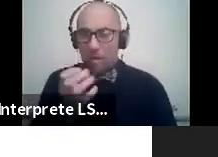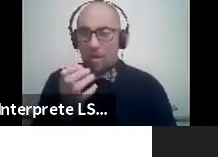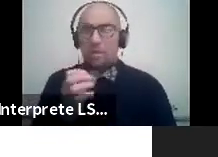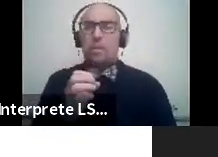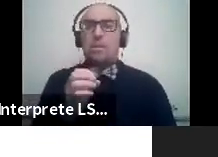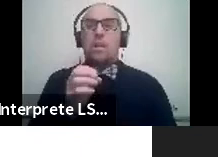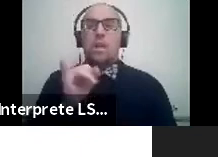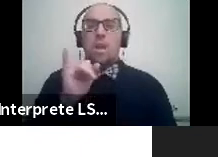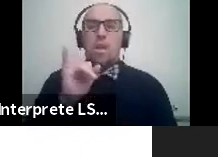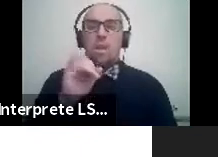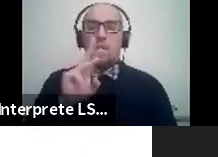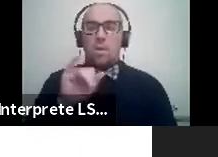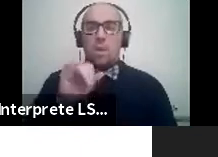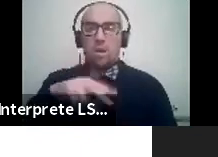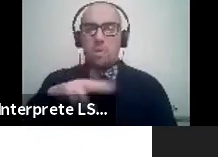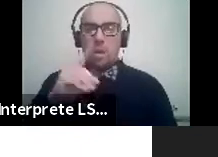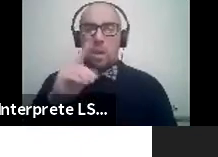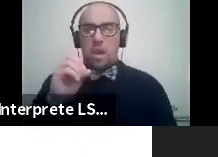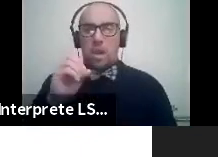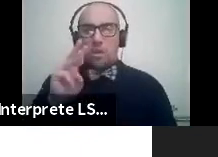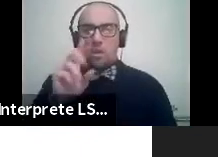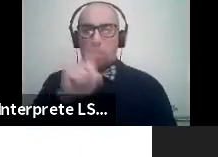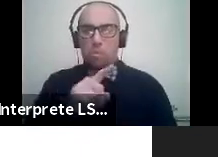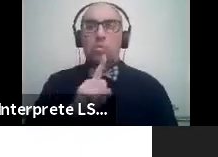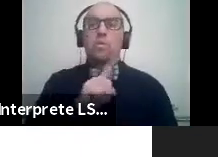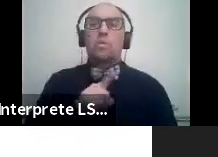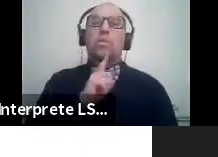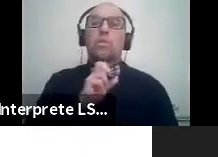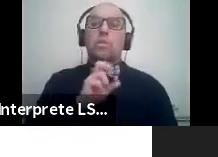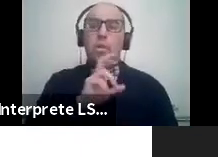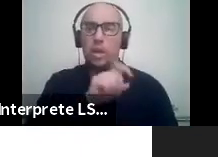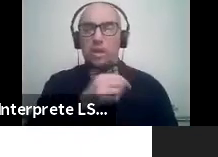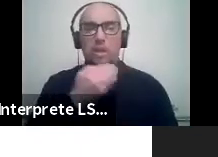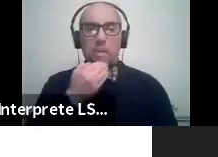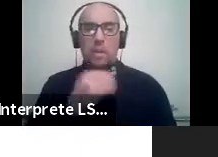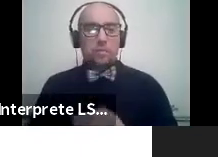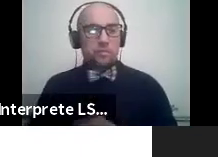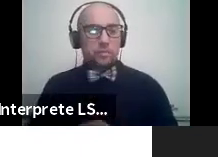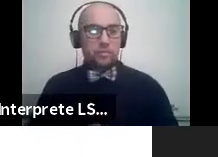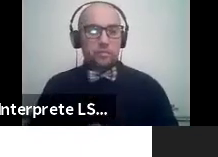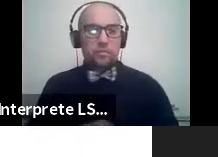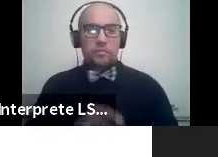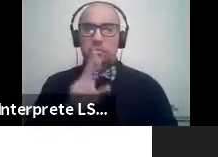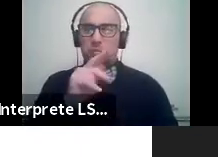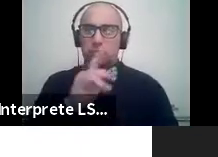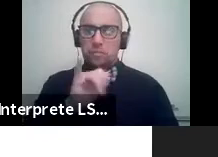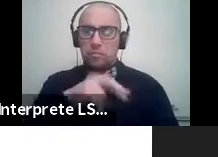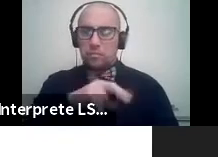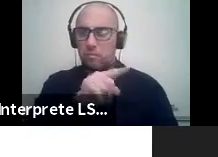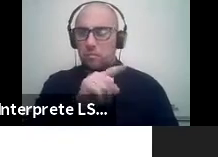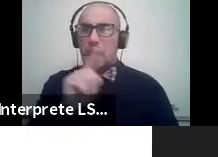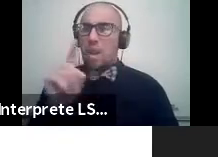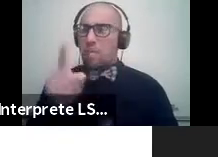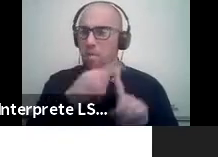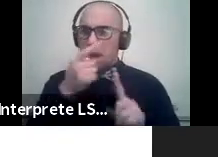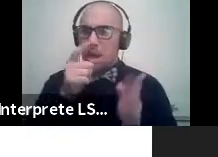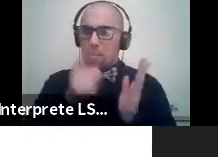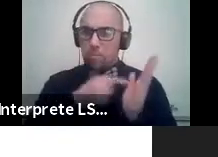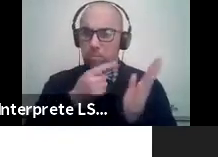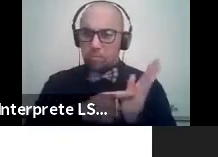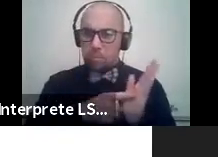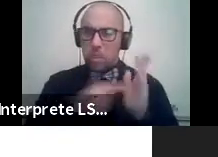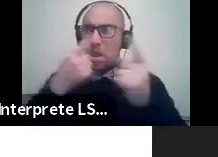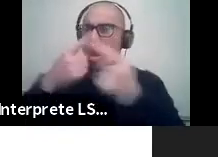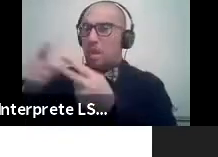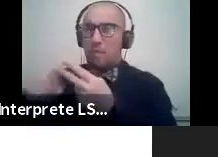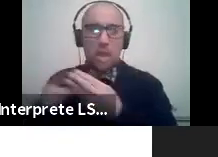Store, ya esta tienda de Windows. Y esto es algo bien importante porque entonces también Rakin, pues es la primera aplicación multiplataforma que